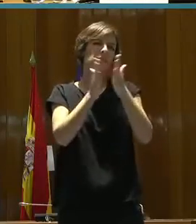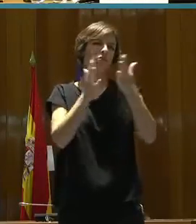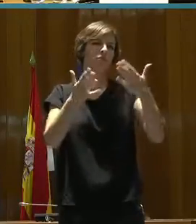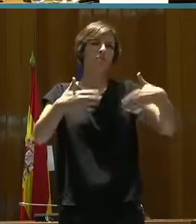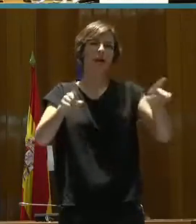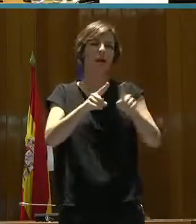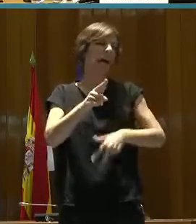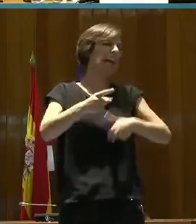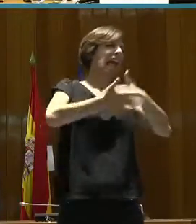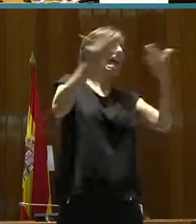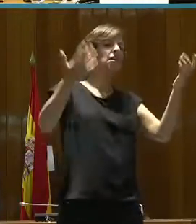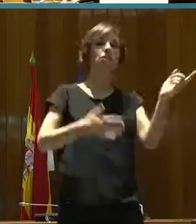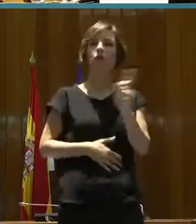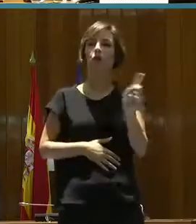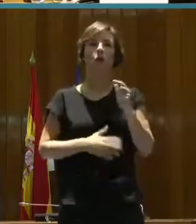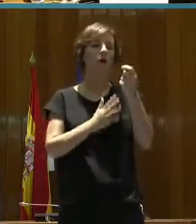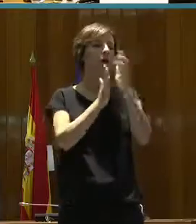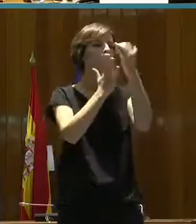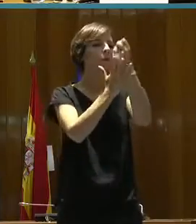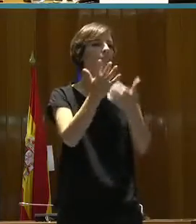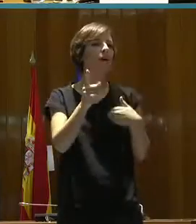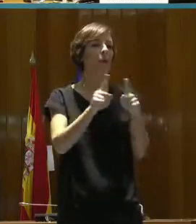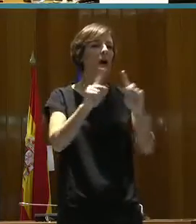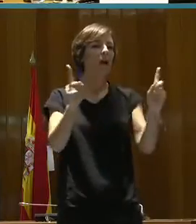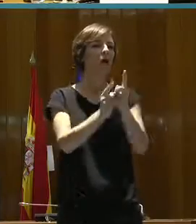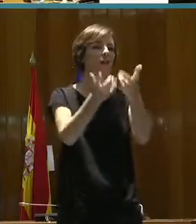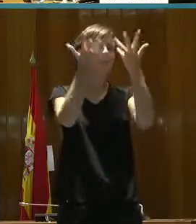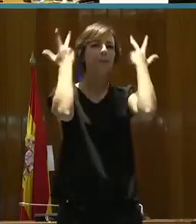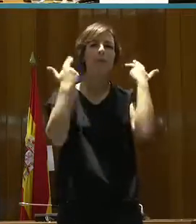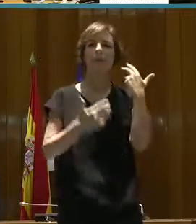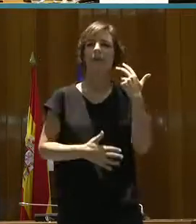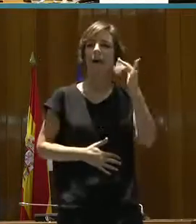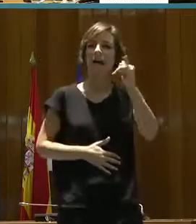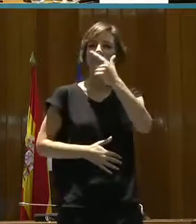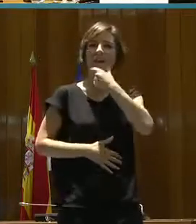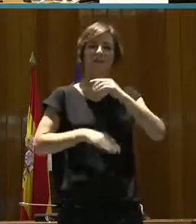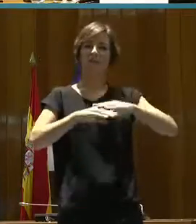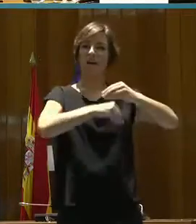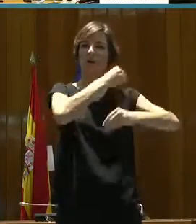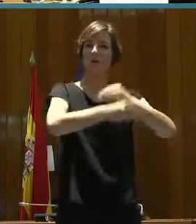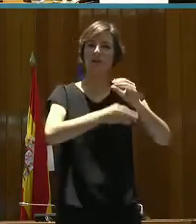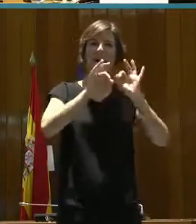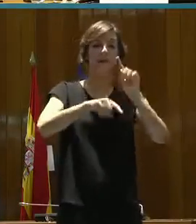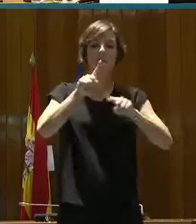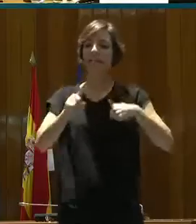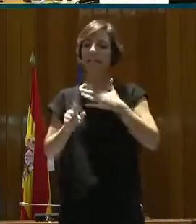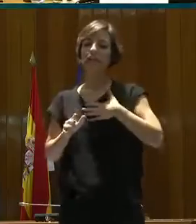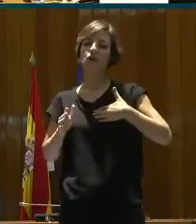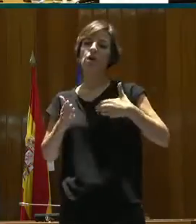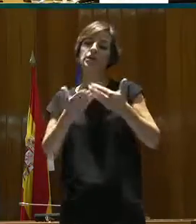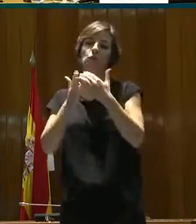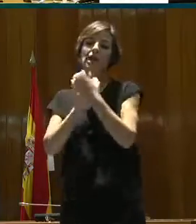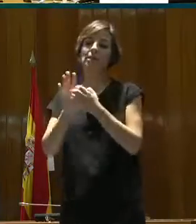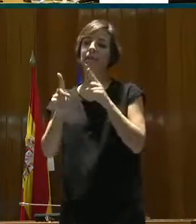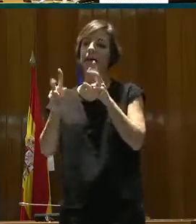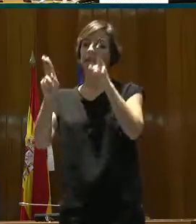utilizadas de manera simple y ágil, con referencias a pasajes o obras relevantes para el punto concreto que se quiere estudiar.